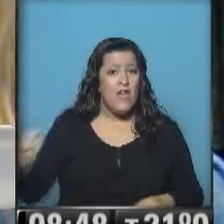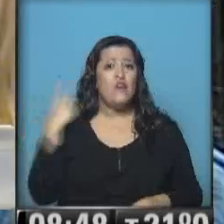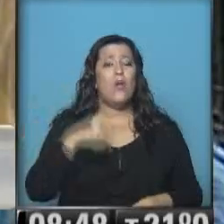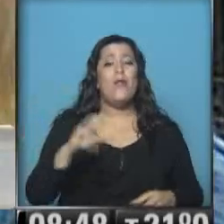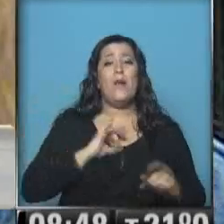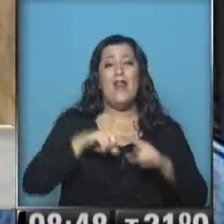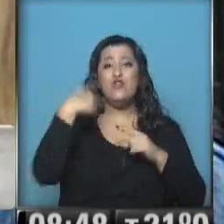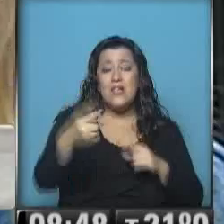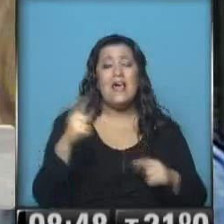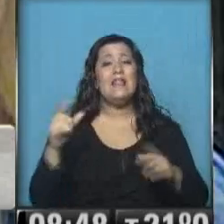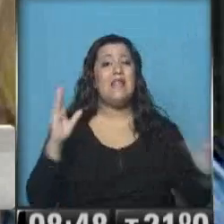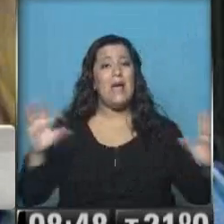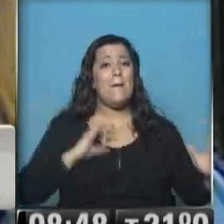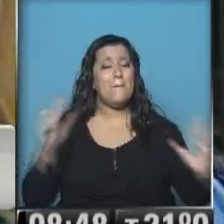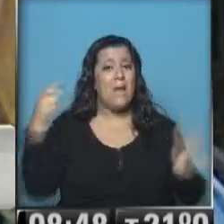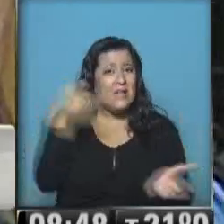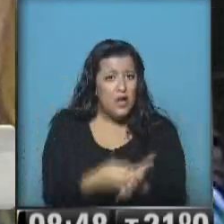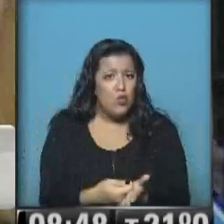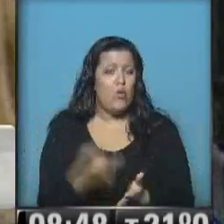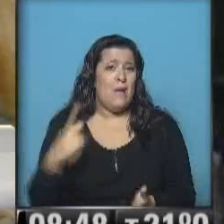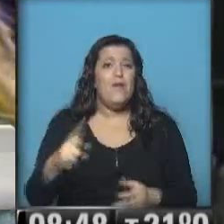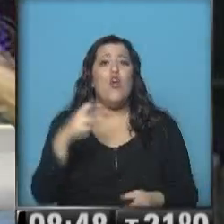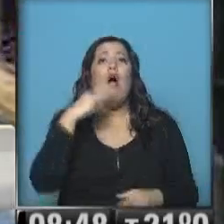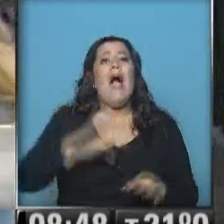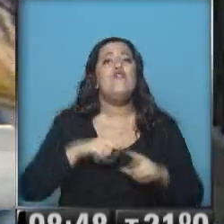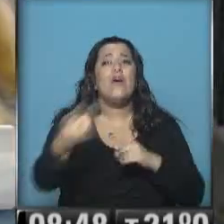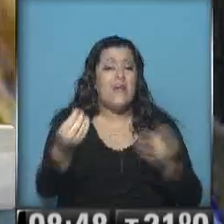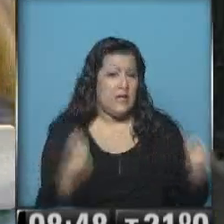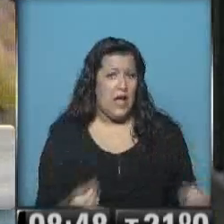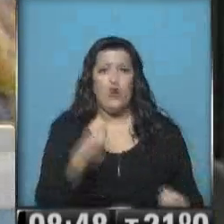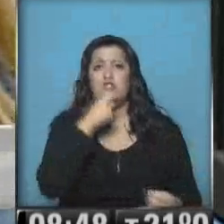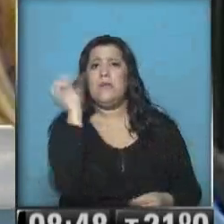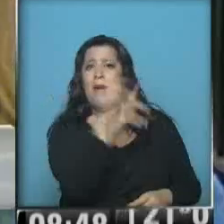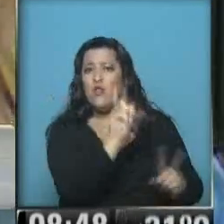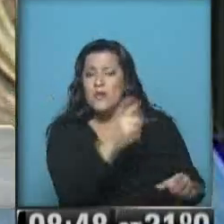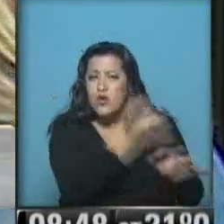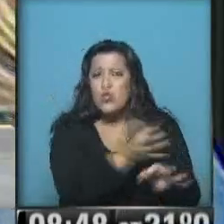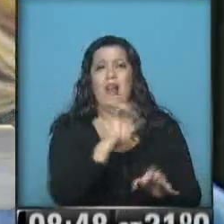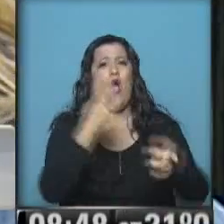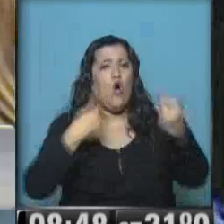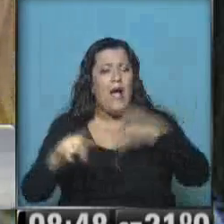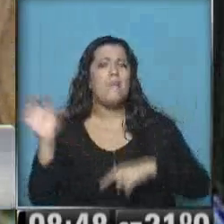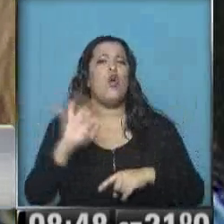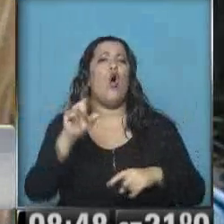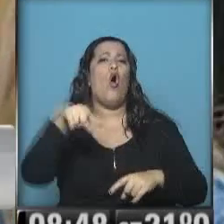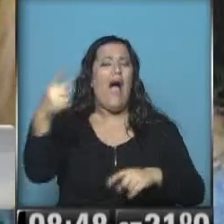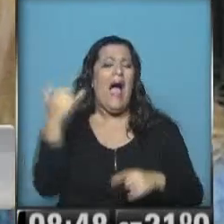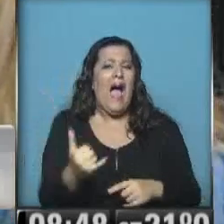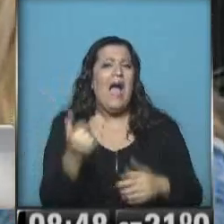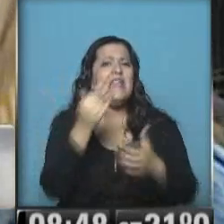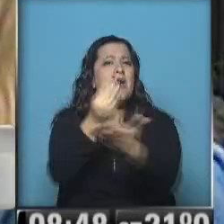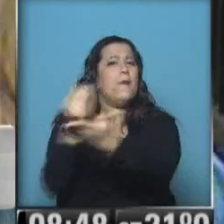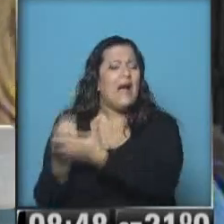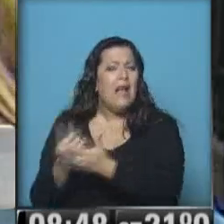y yo esta altura ya no sé qué voy a hacer con mis hijos el año que viene si los mandos si no los mandos y a esta altura del año tengo marcante para mandarlos otro lado